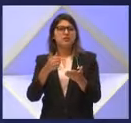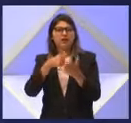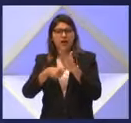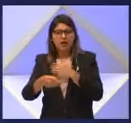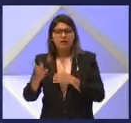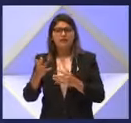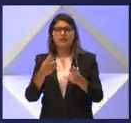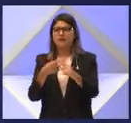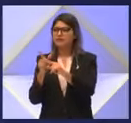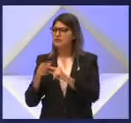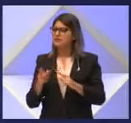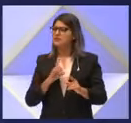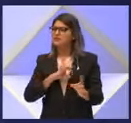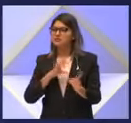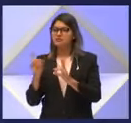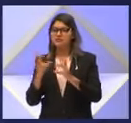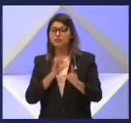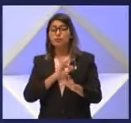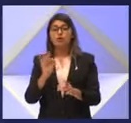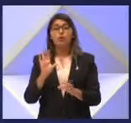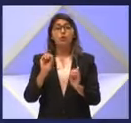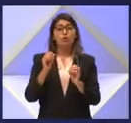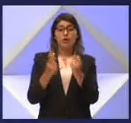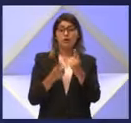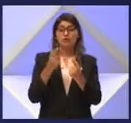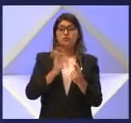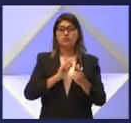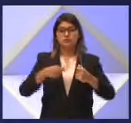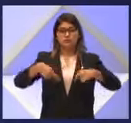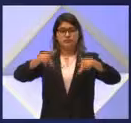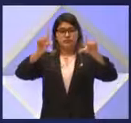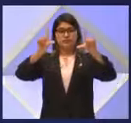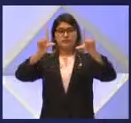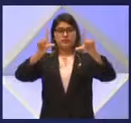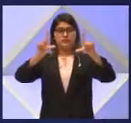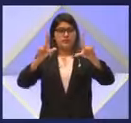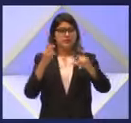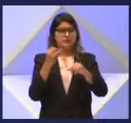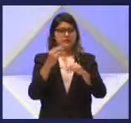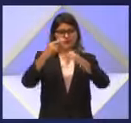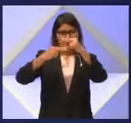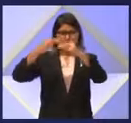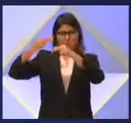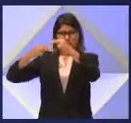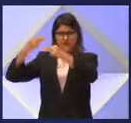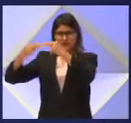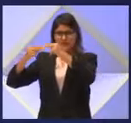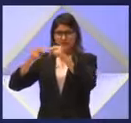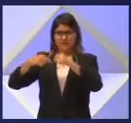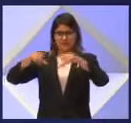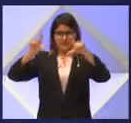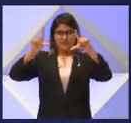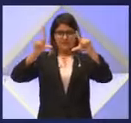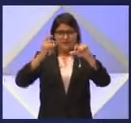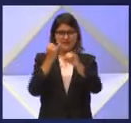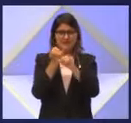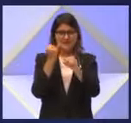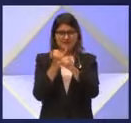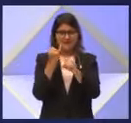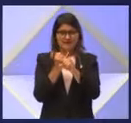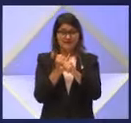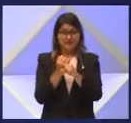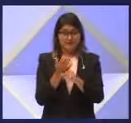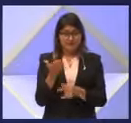servidores virtuales en la nube y de la misma manera ha habido un desarrollo en la parte móvil a través de aplicaciones